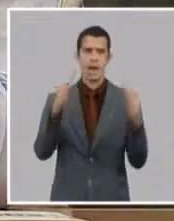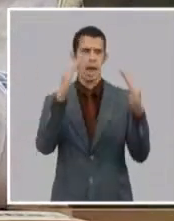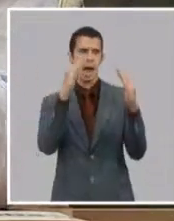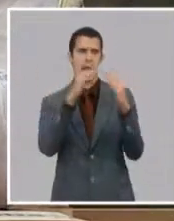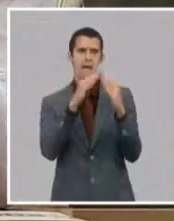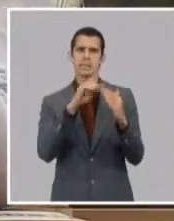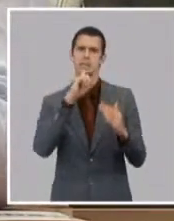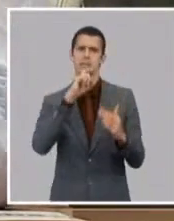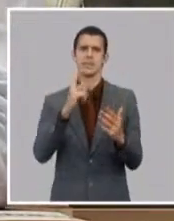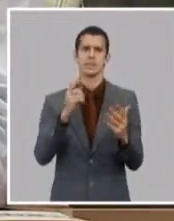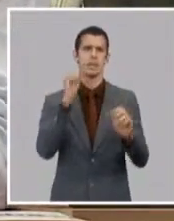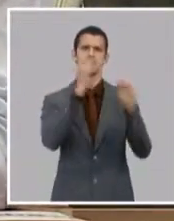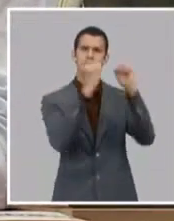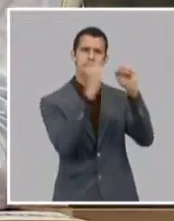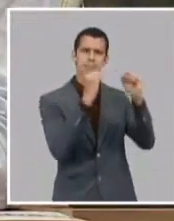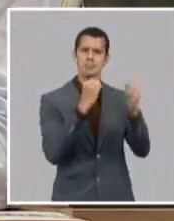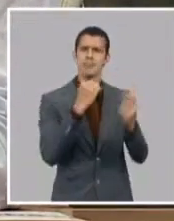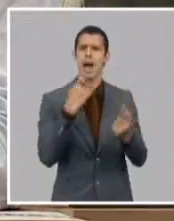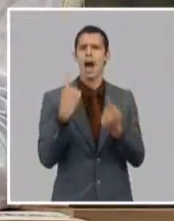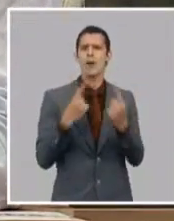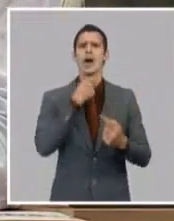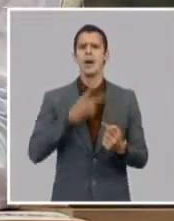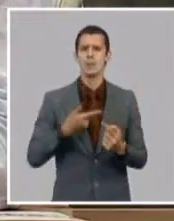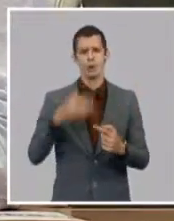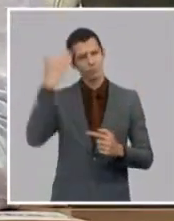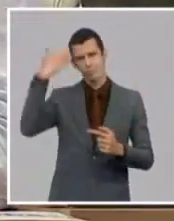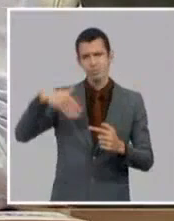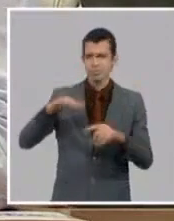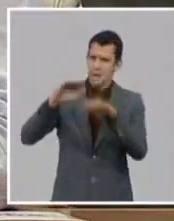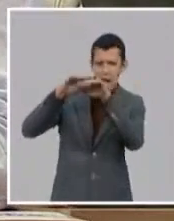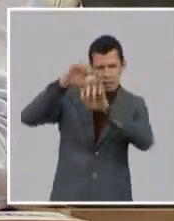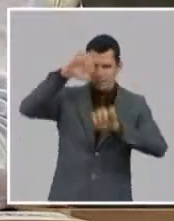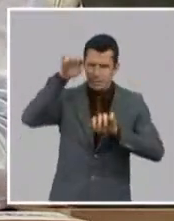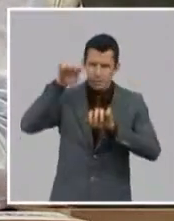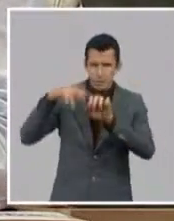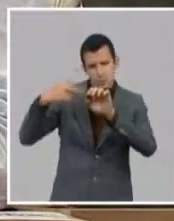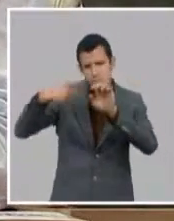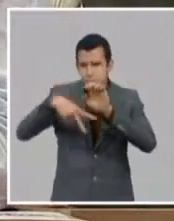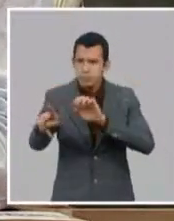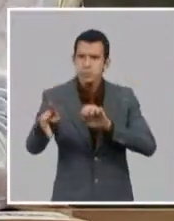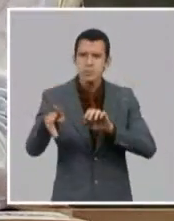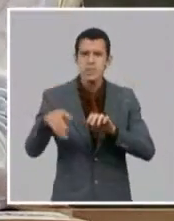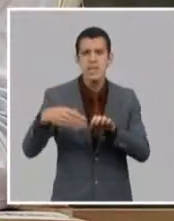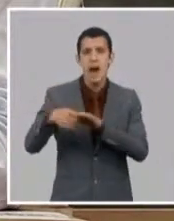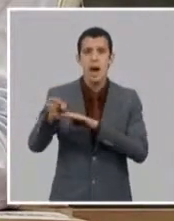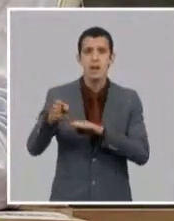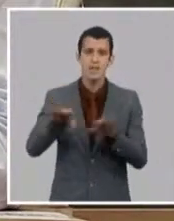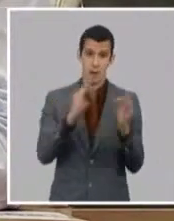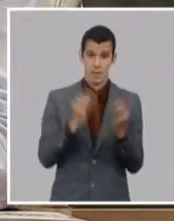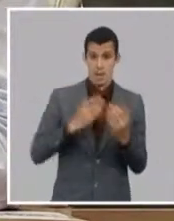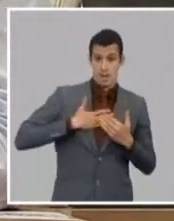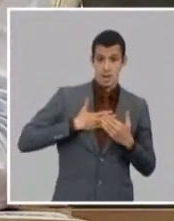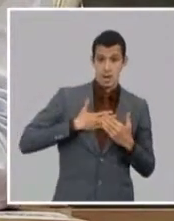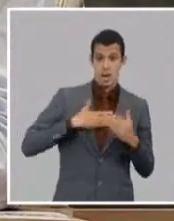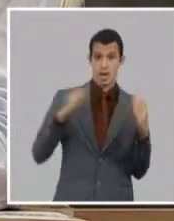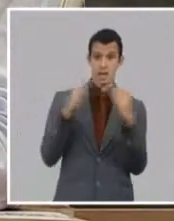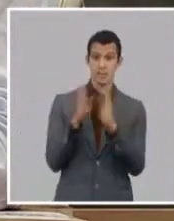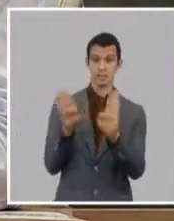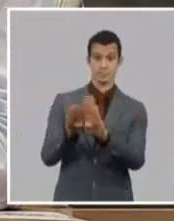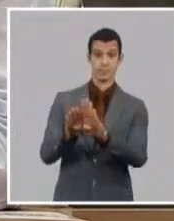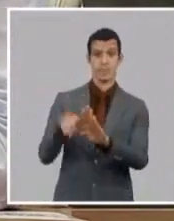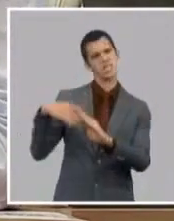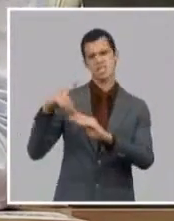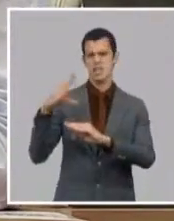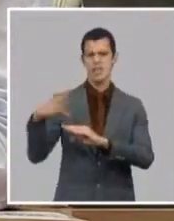ventana y usted desde afuera empezará a vociferar que soy un inepto para conducir las riendas de mi casa y que soy un dictador que